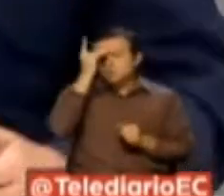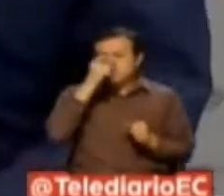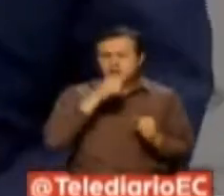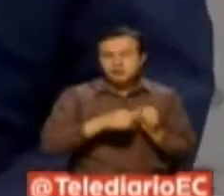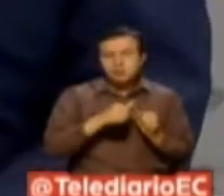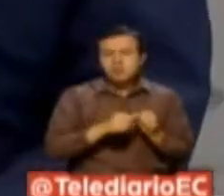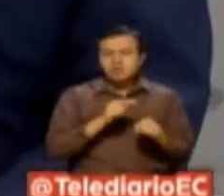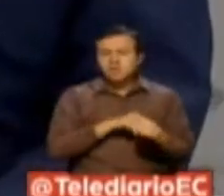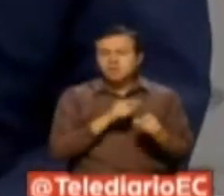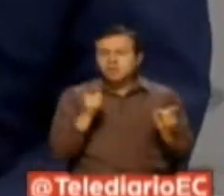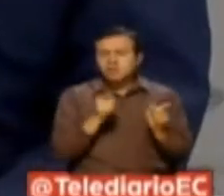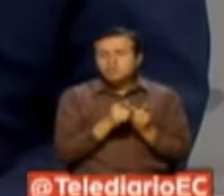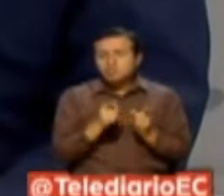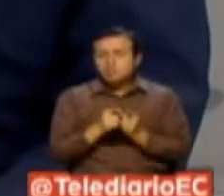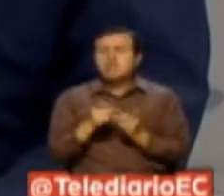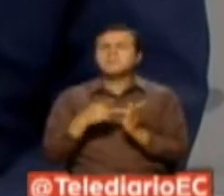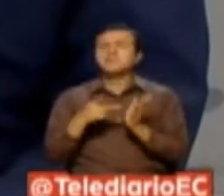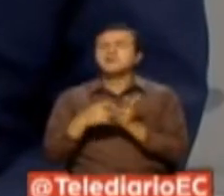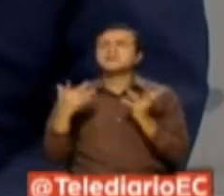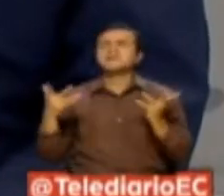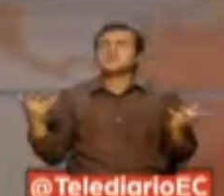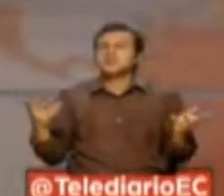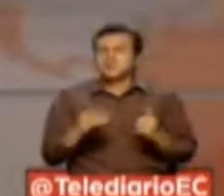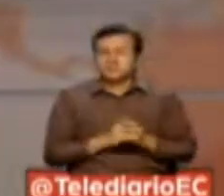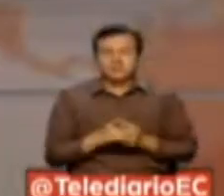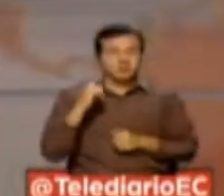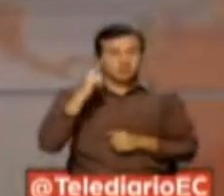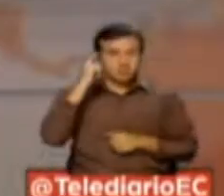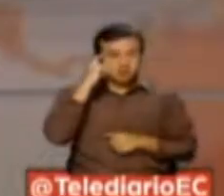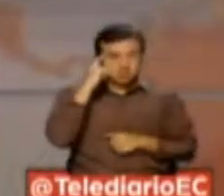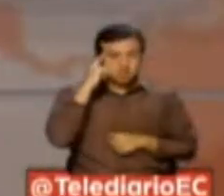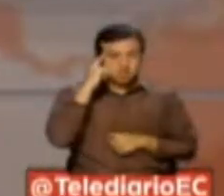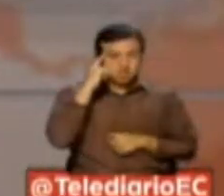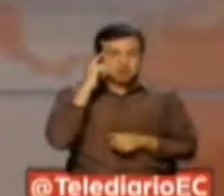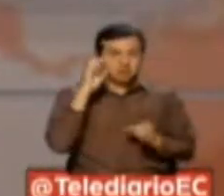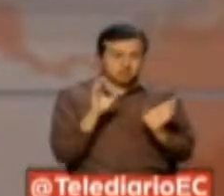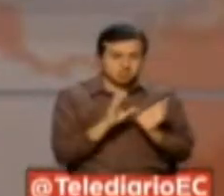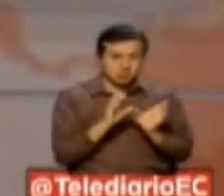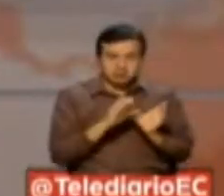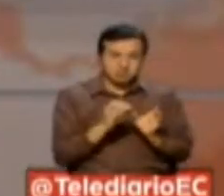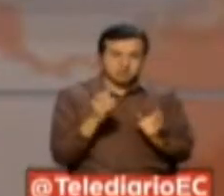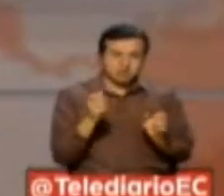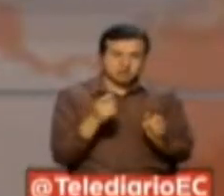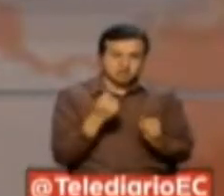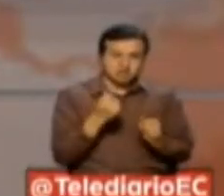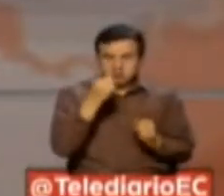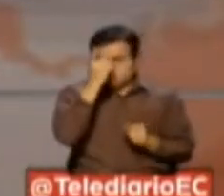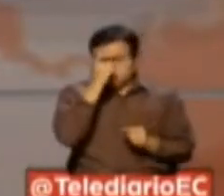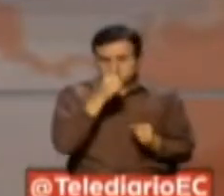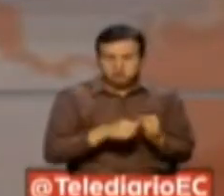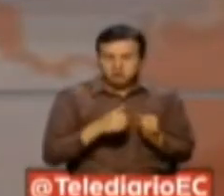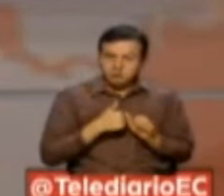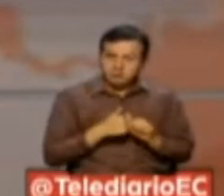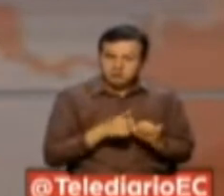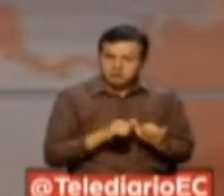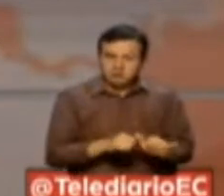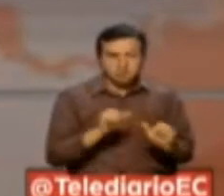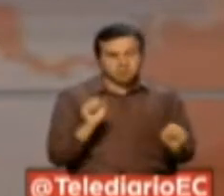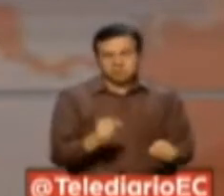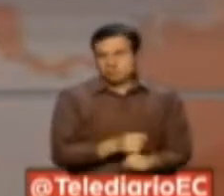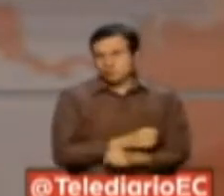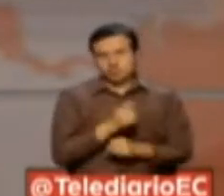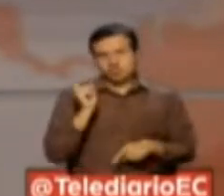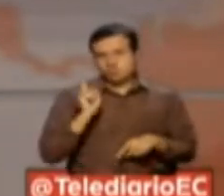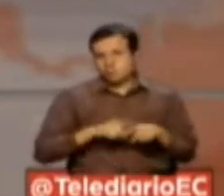este periodo ya entonces básicamente lo que ocurre que el estado no se pase metiendo cetes como financiamiento permanente porque realmente